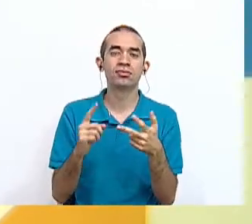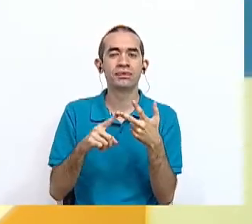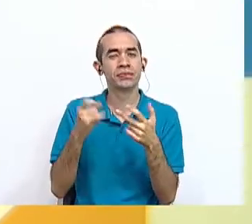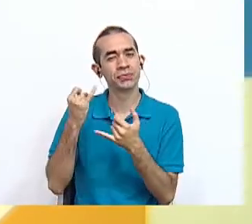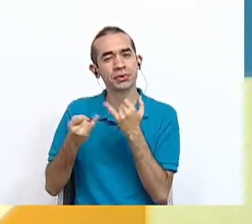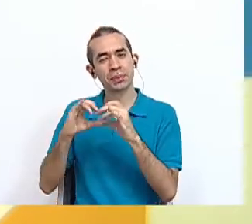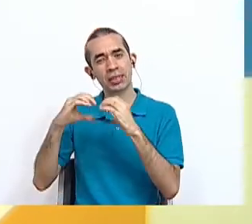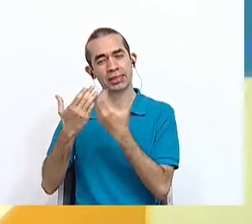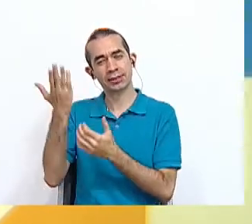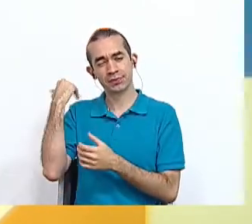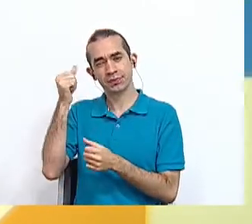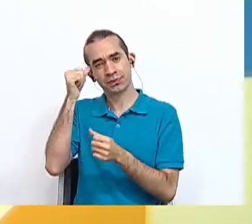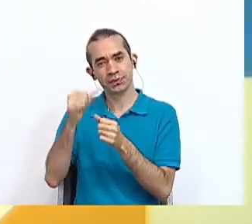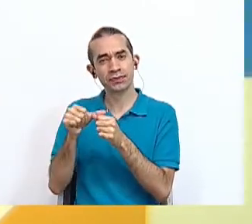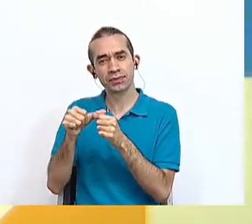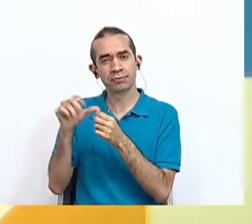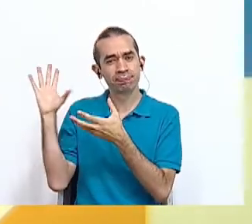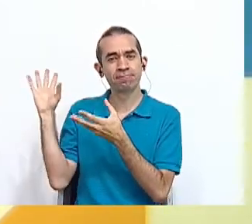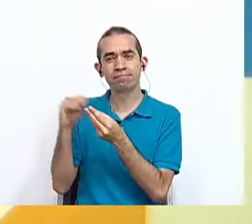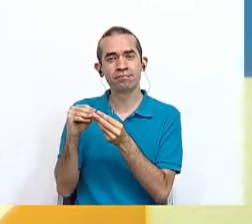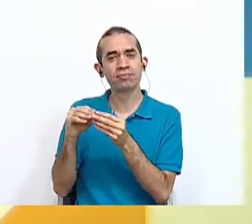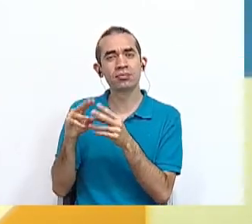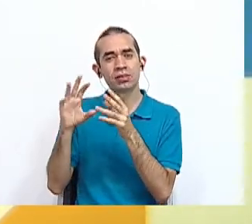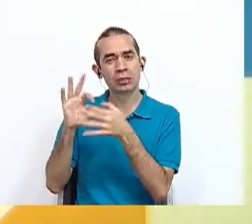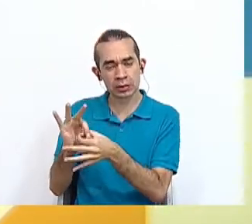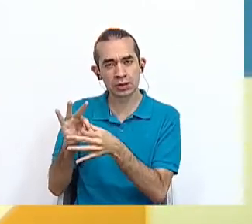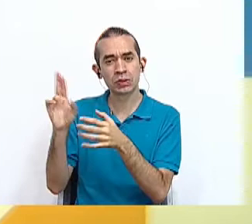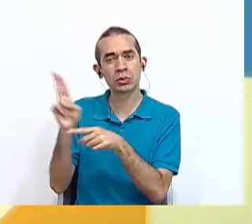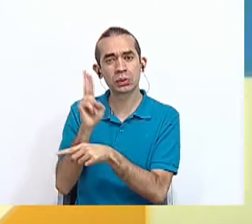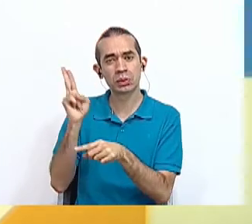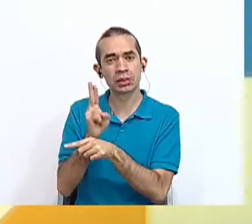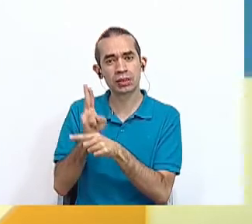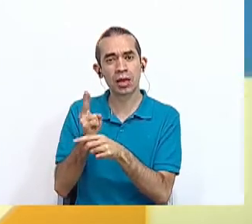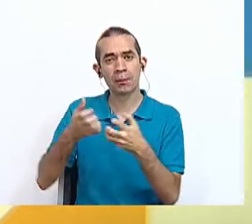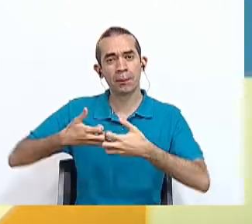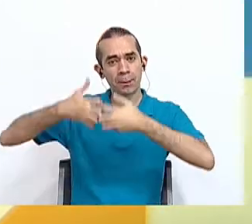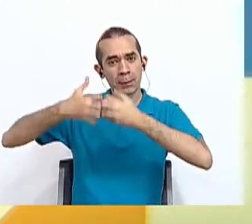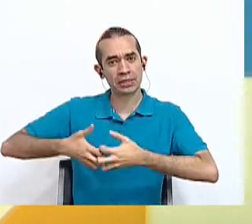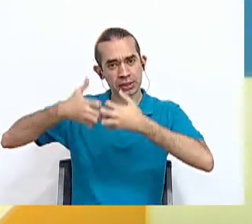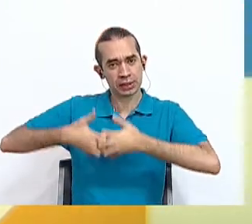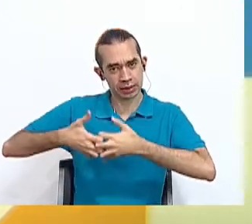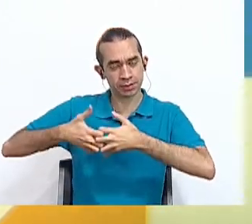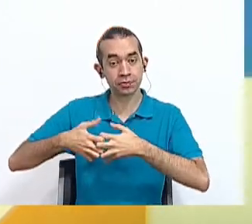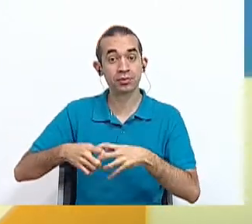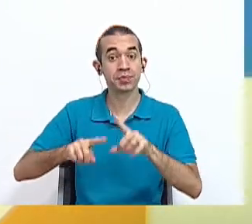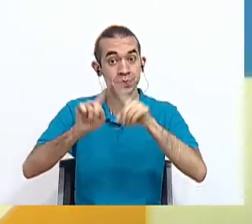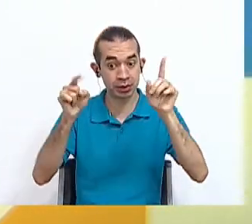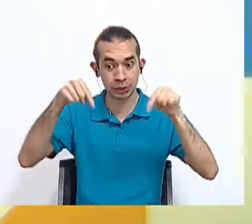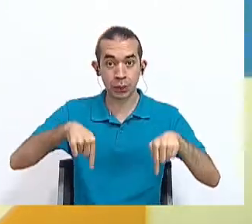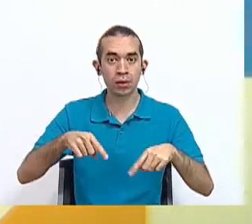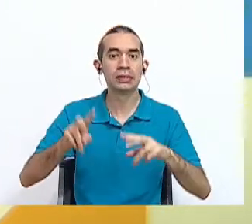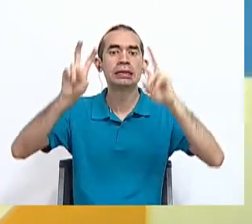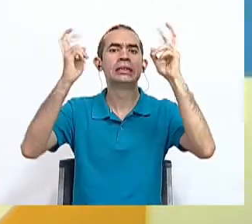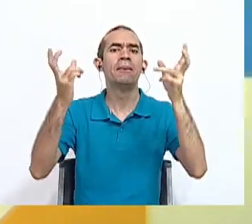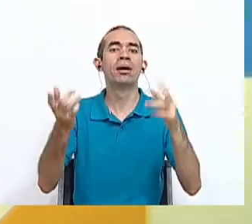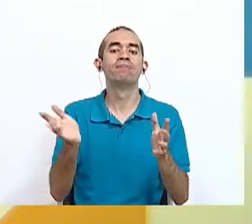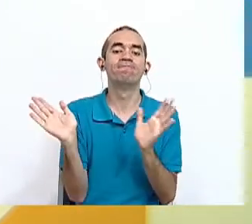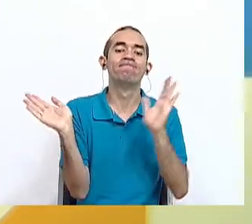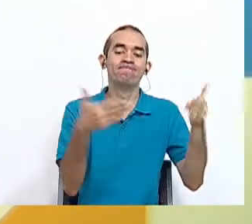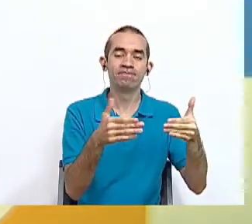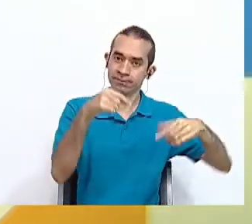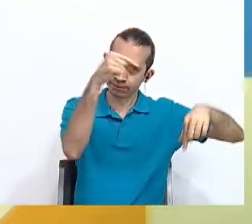última clase que vimos todo lo relacionado a la utilidad de las máquinas. Pero el día de hoy vamos a hablar de la